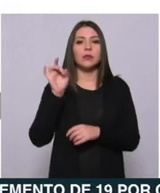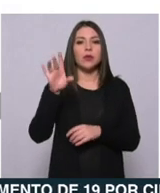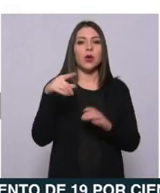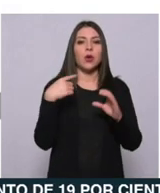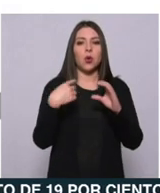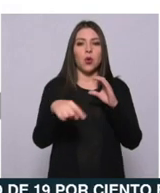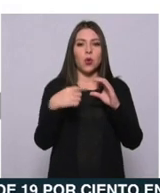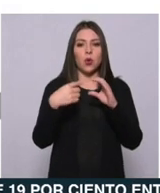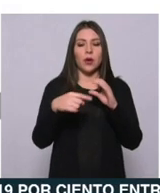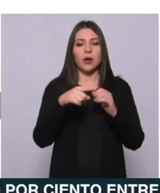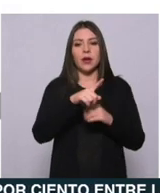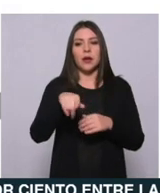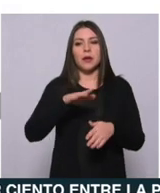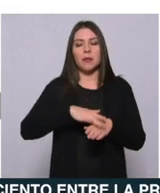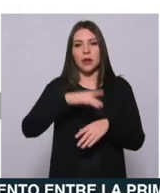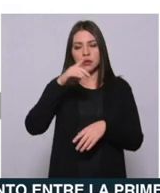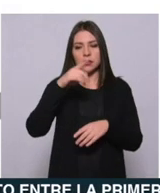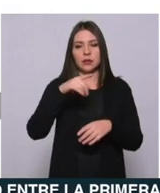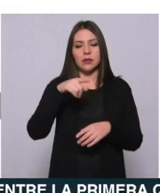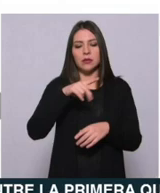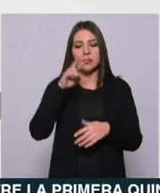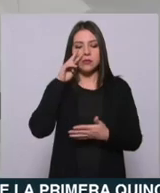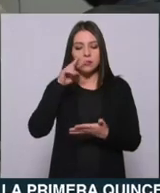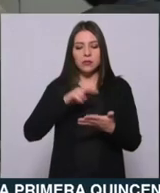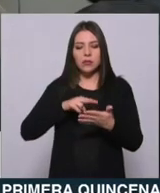aspirantes y se les facilitarán en los módulos de